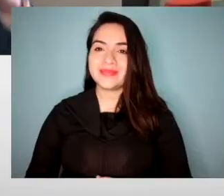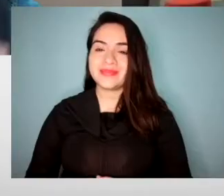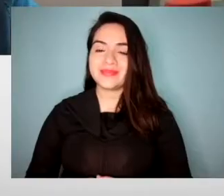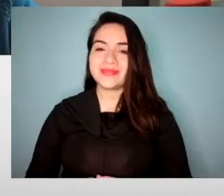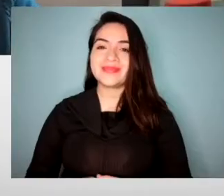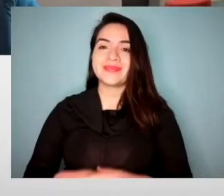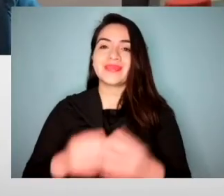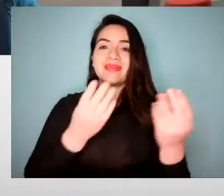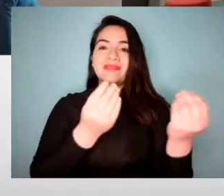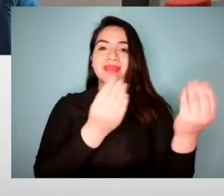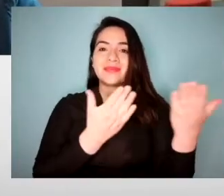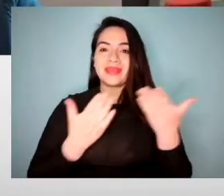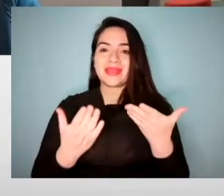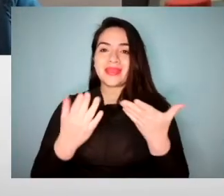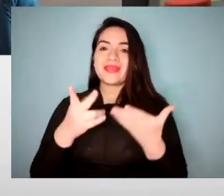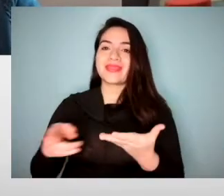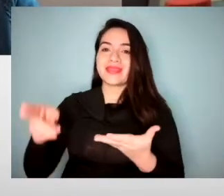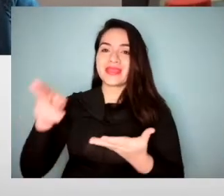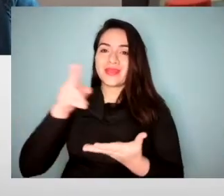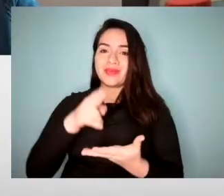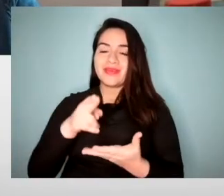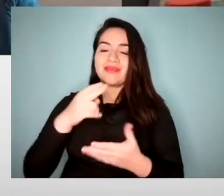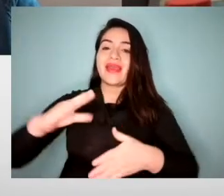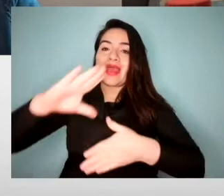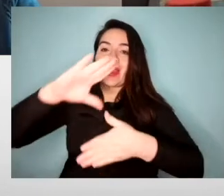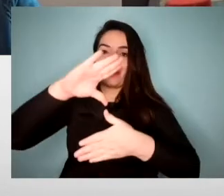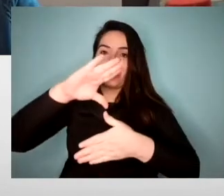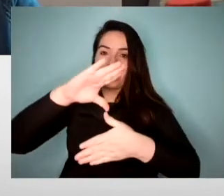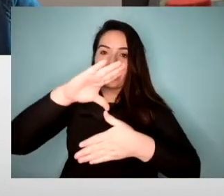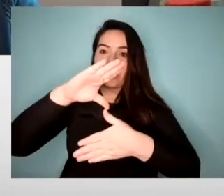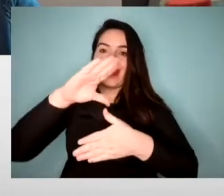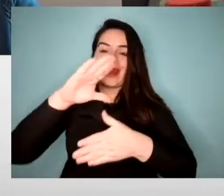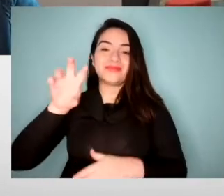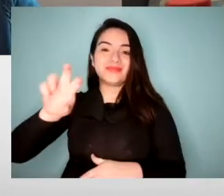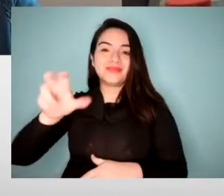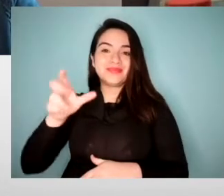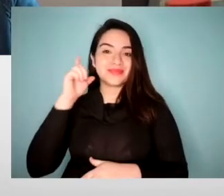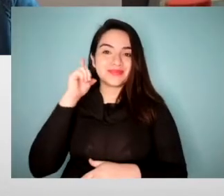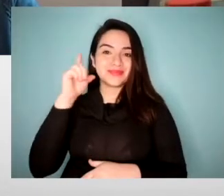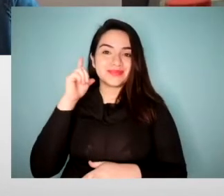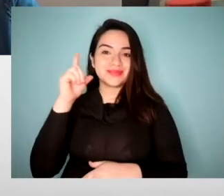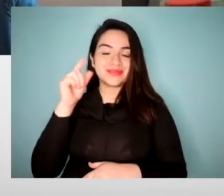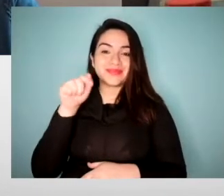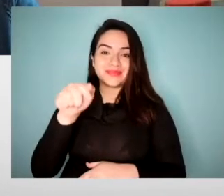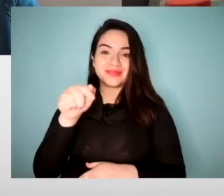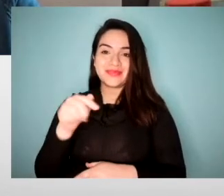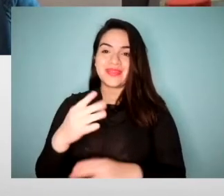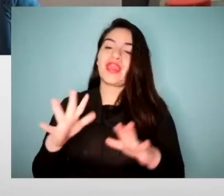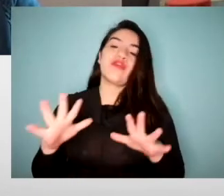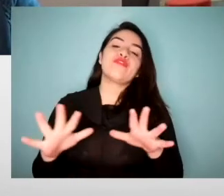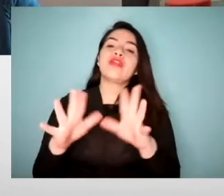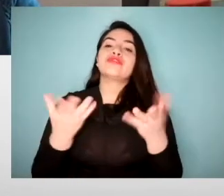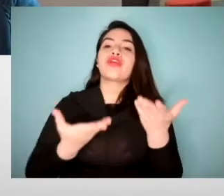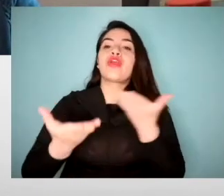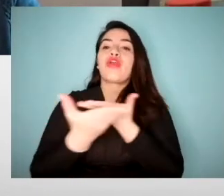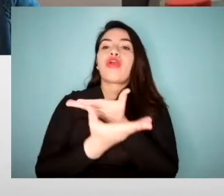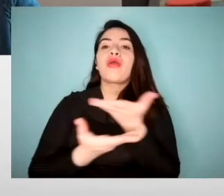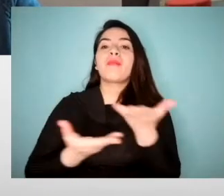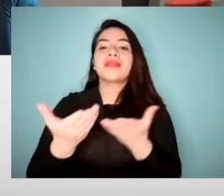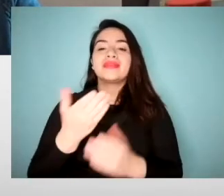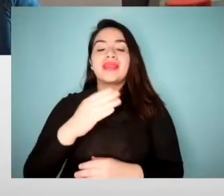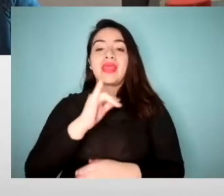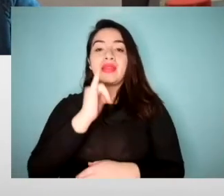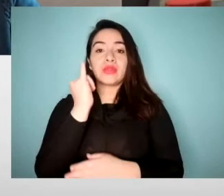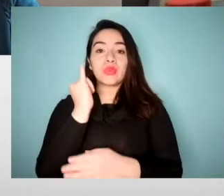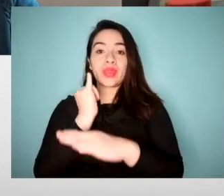Bienvenidos nuevamente a American Spaces on Air. Este es un esfuerzo compartido entre el Instituto Chileno Norteamericano